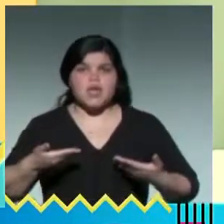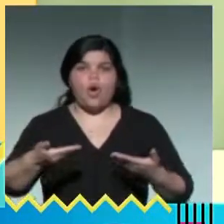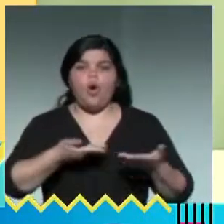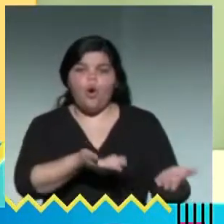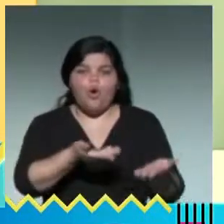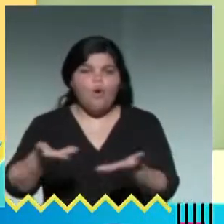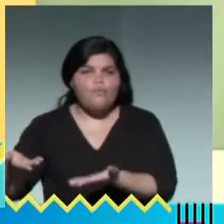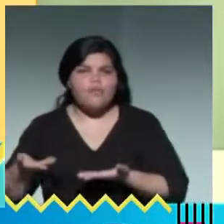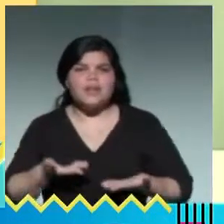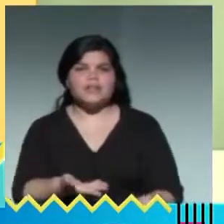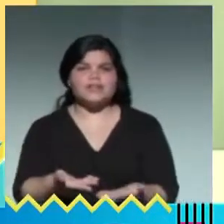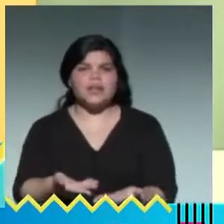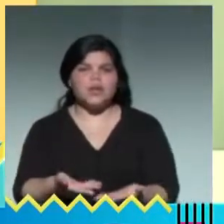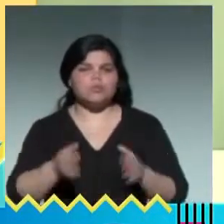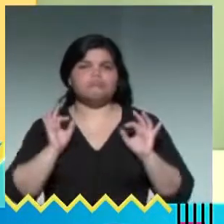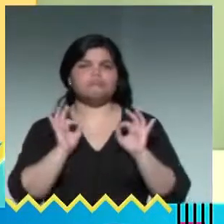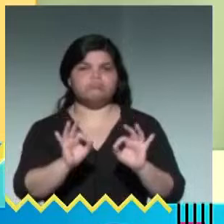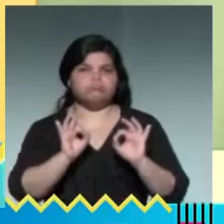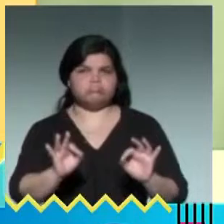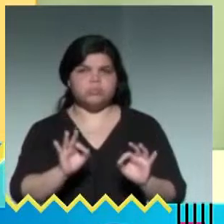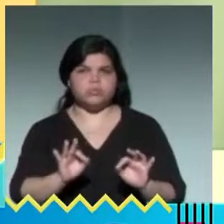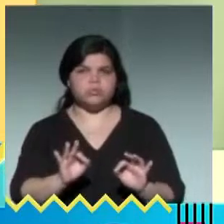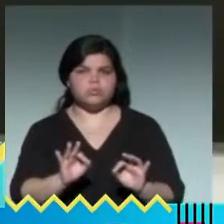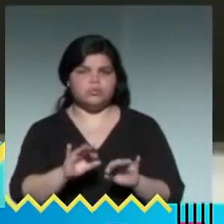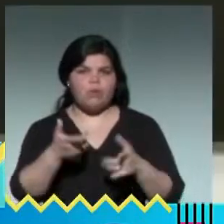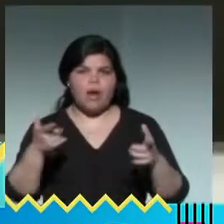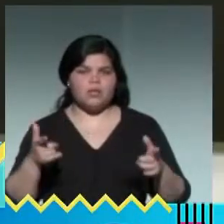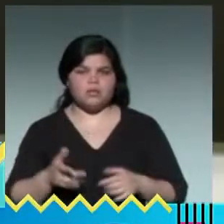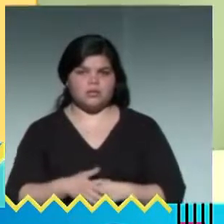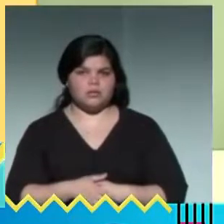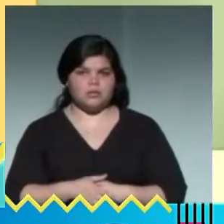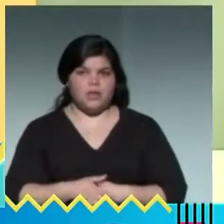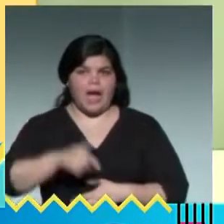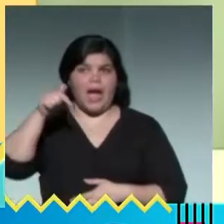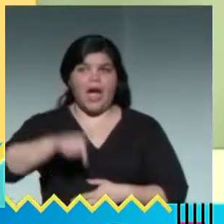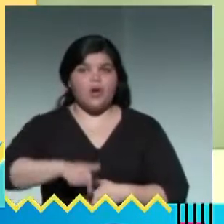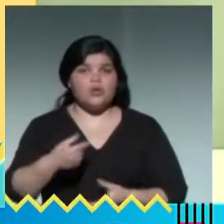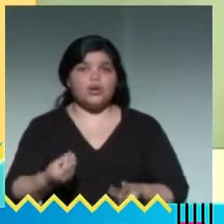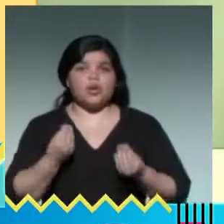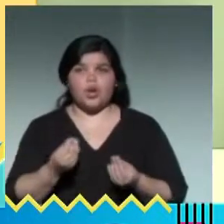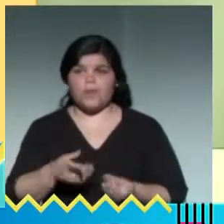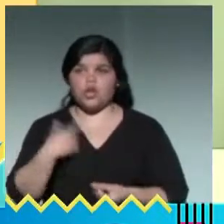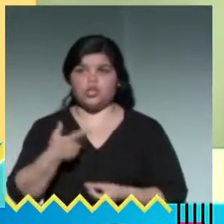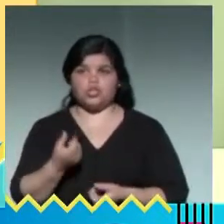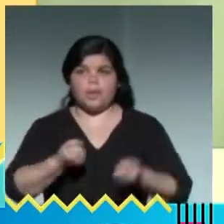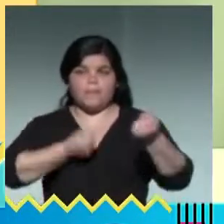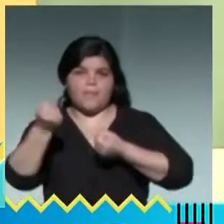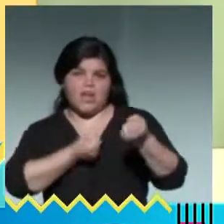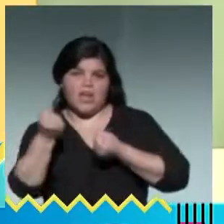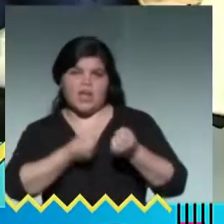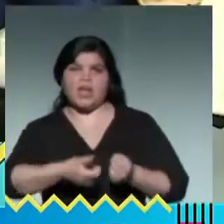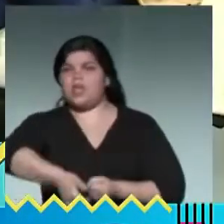necesaria de transporte como para no ir en nuestro vehículo. Y hoy nosotros nos estamos muriendo como jóvenes manejando